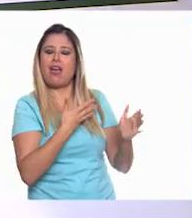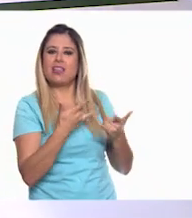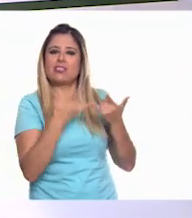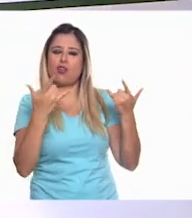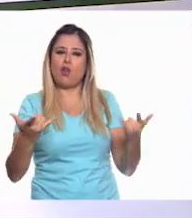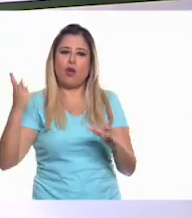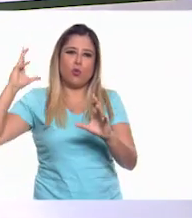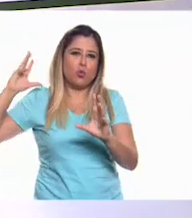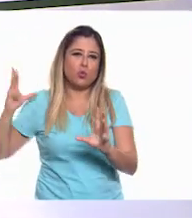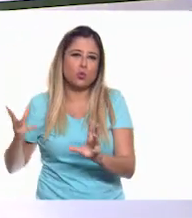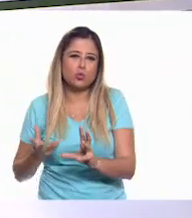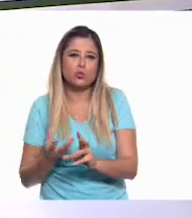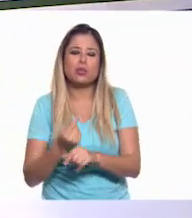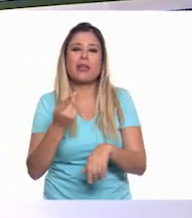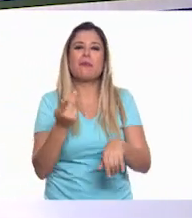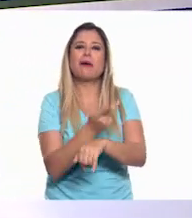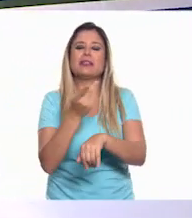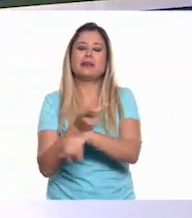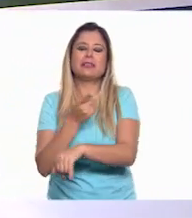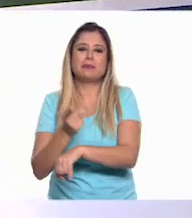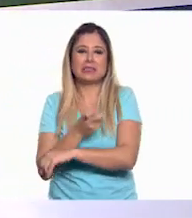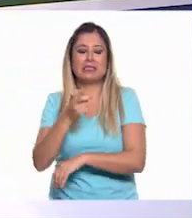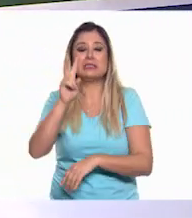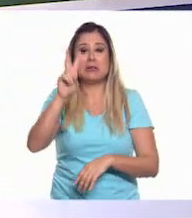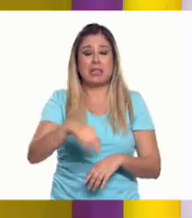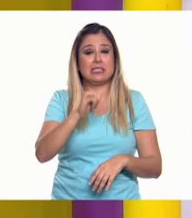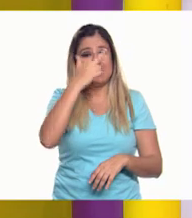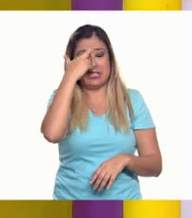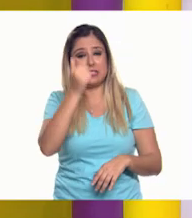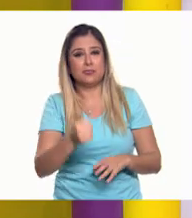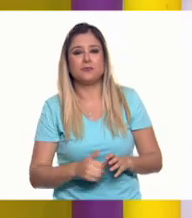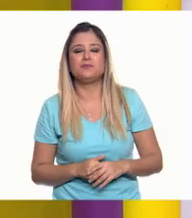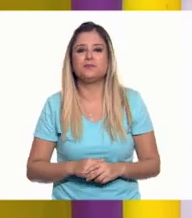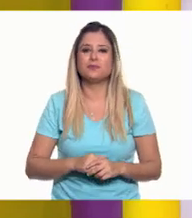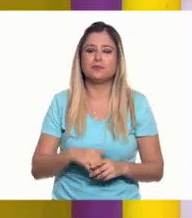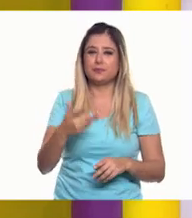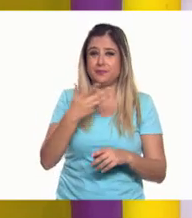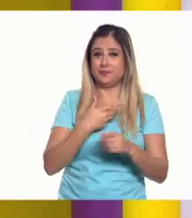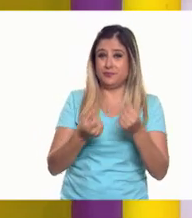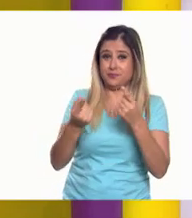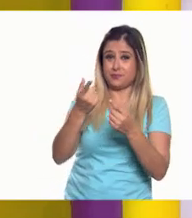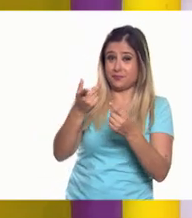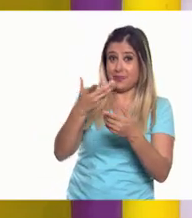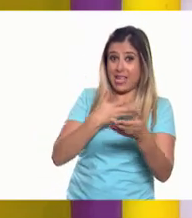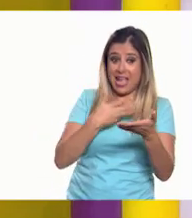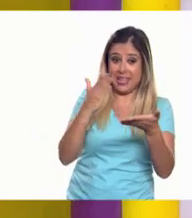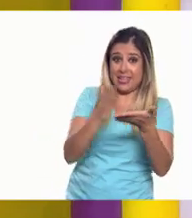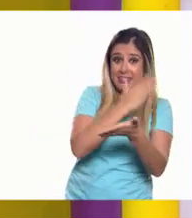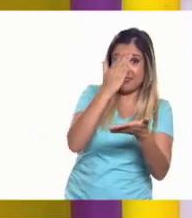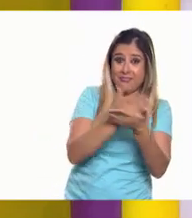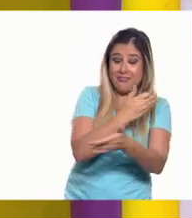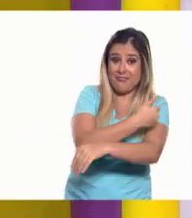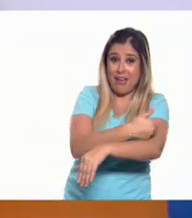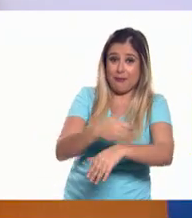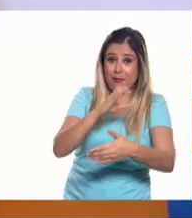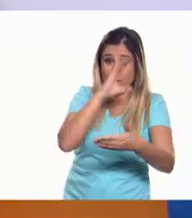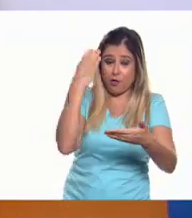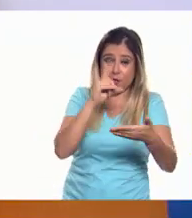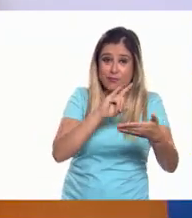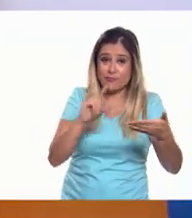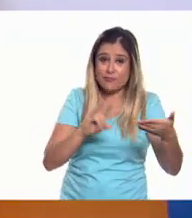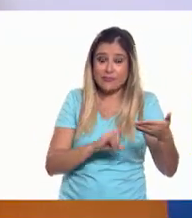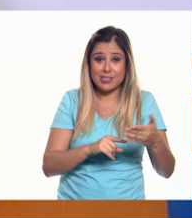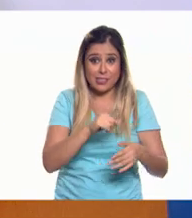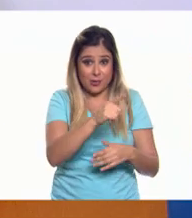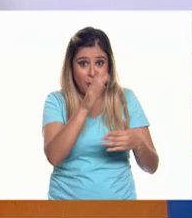que hicimos, lo que estaba pasando en ese momento. Uh-huh. Claro que sí, Leni, sí. ¿Tú tienes un álbum familiar? Tengo un álbum familiar, sí. Oye, ¿y nos trajiste